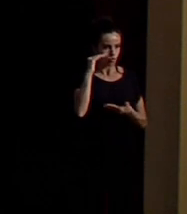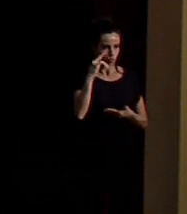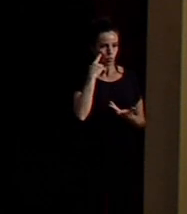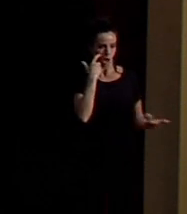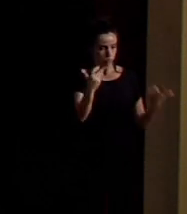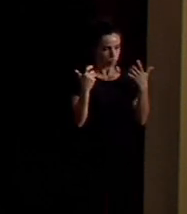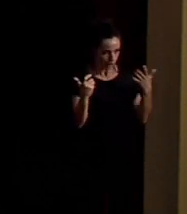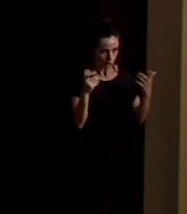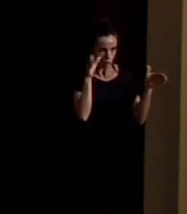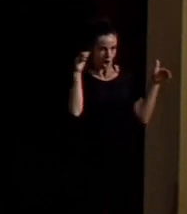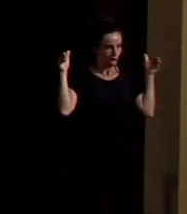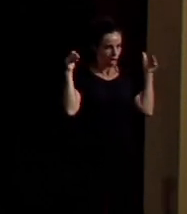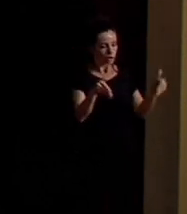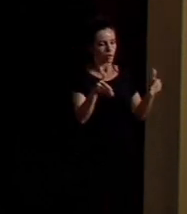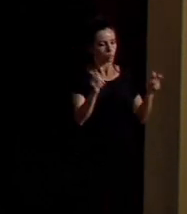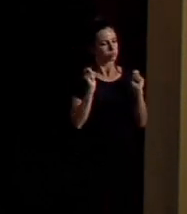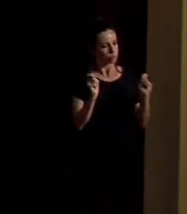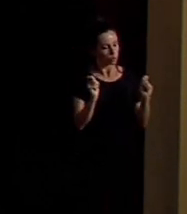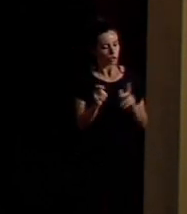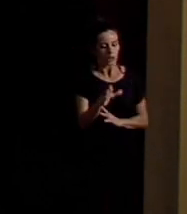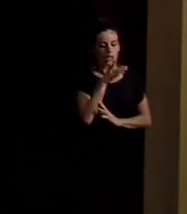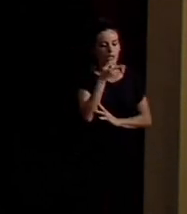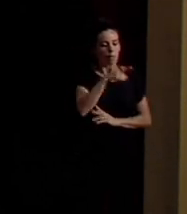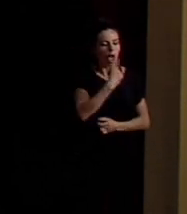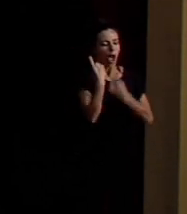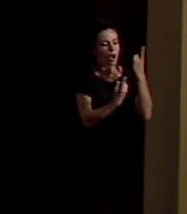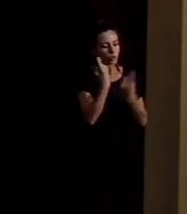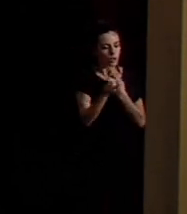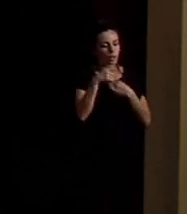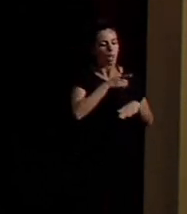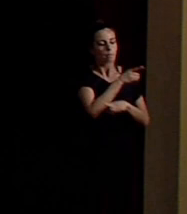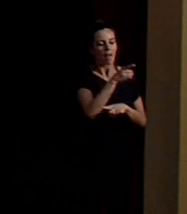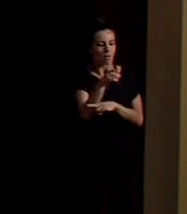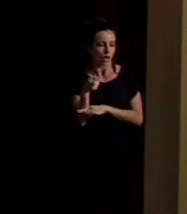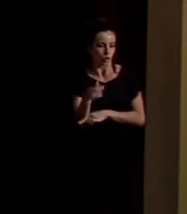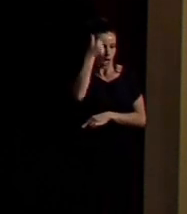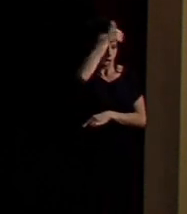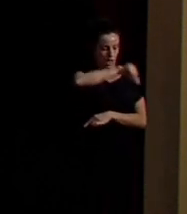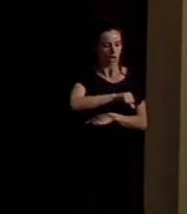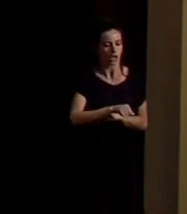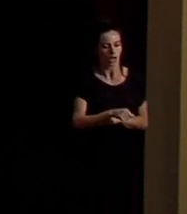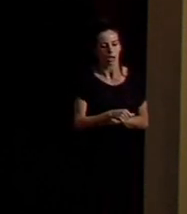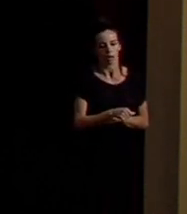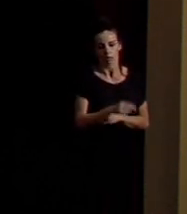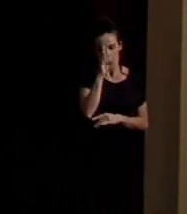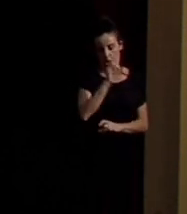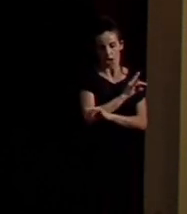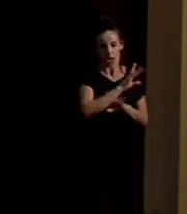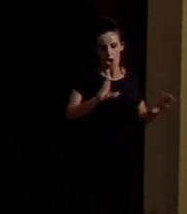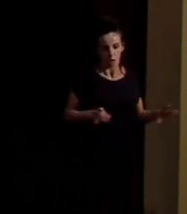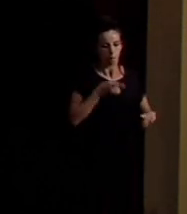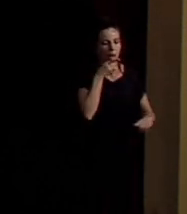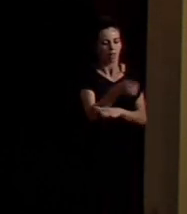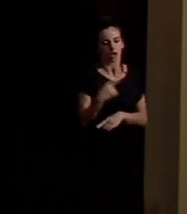atención del mundo, y donde se establecen además distintos mandatos de género, ¿no? Mandatos de género que son, por supuesto, los tradicionales,